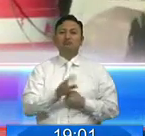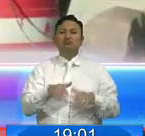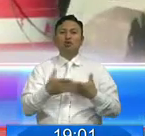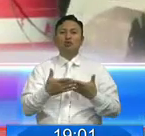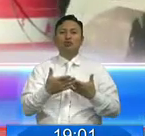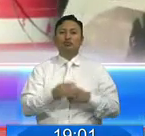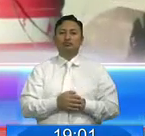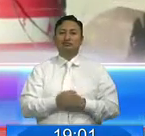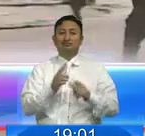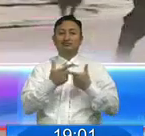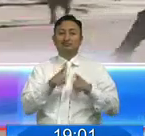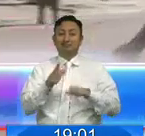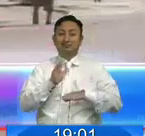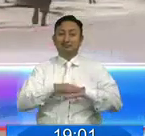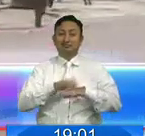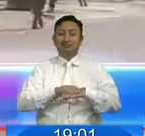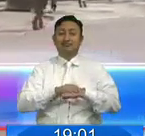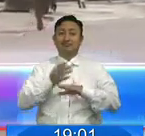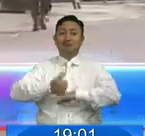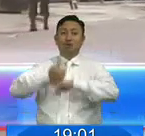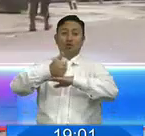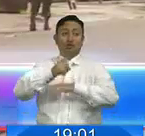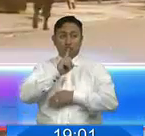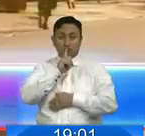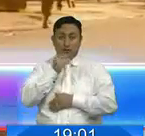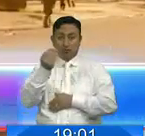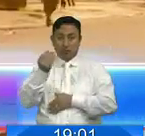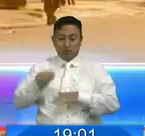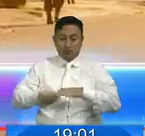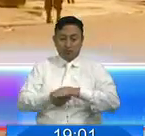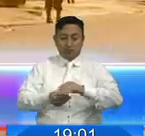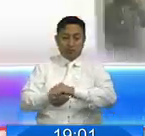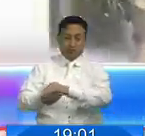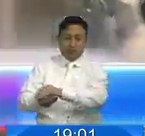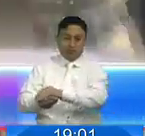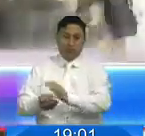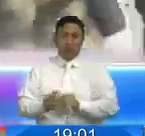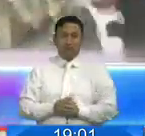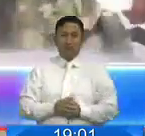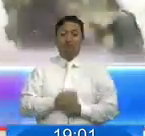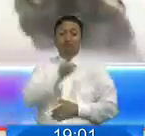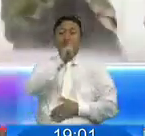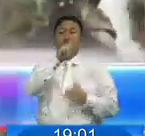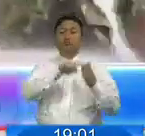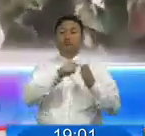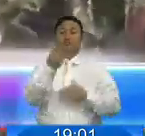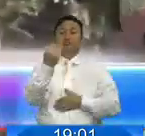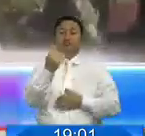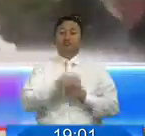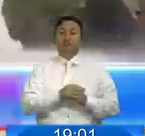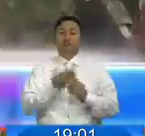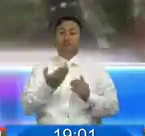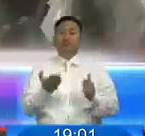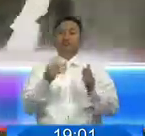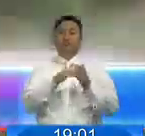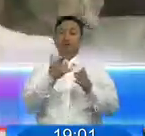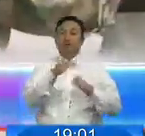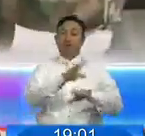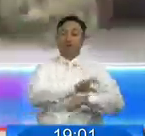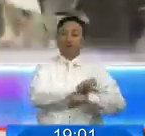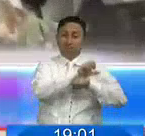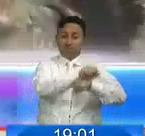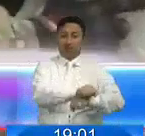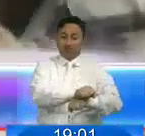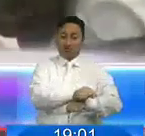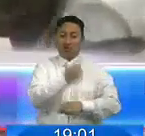recuperó tras sobornar a varias autoridades. En el 2014, el Chapo fue nuevamente detenido, pero